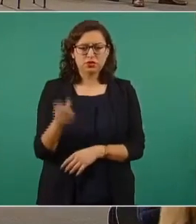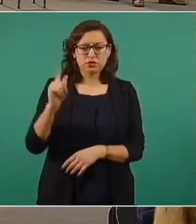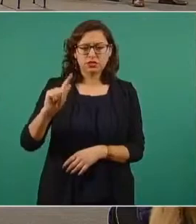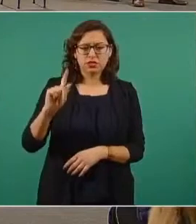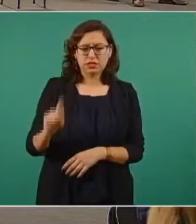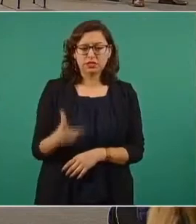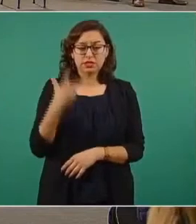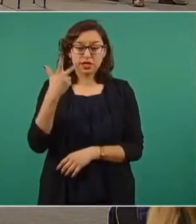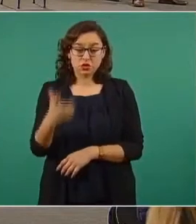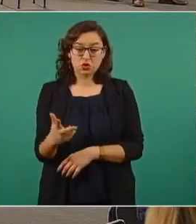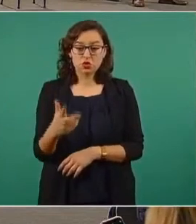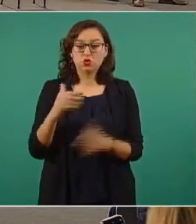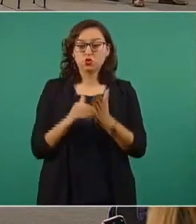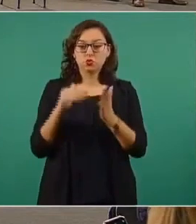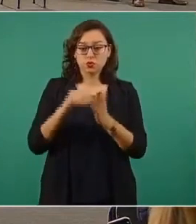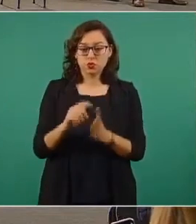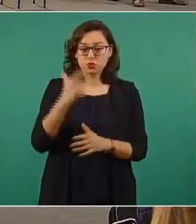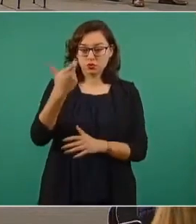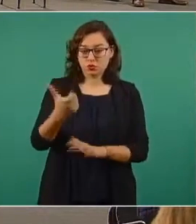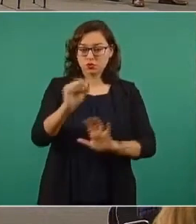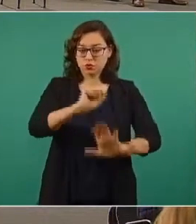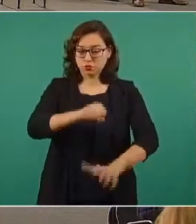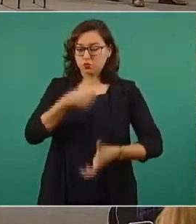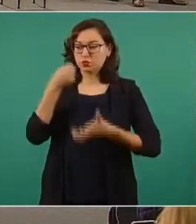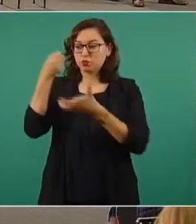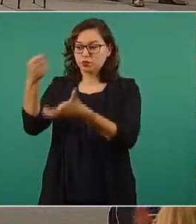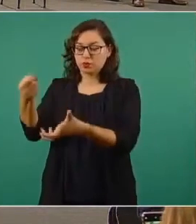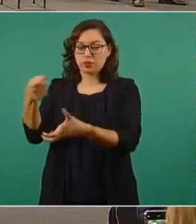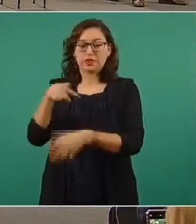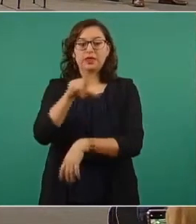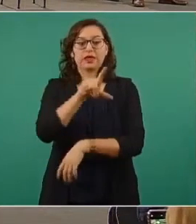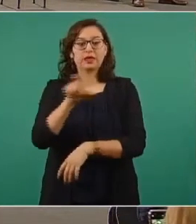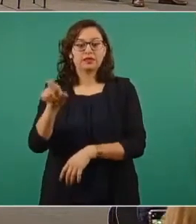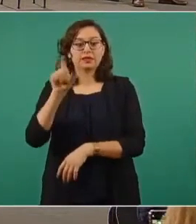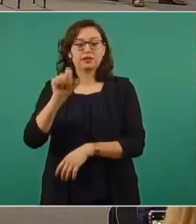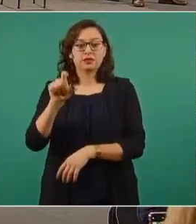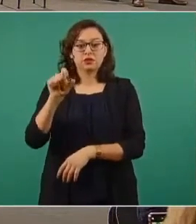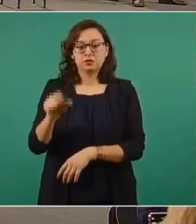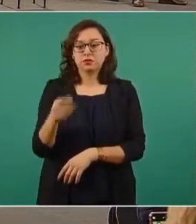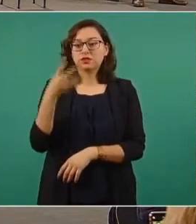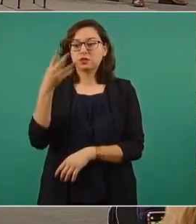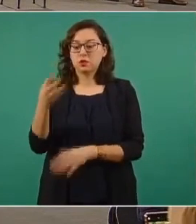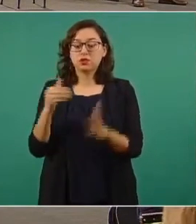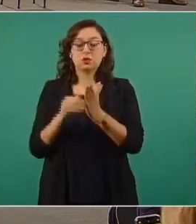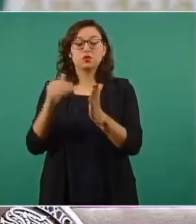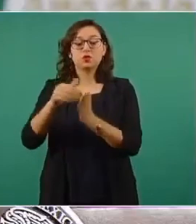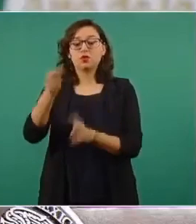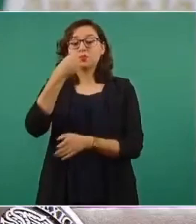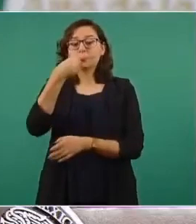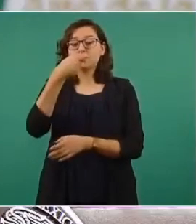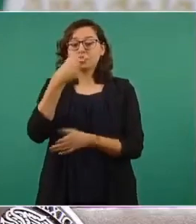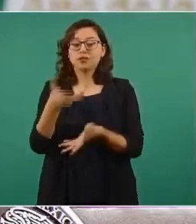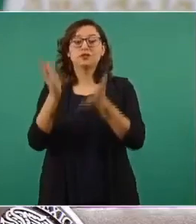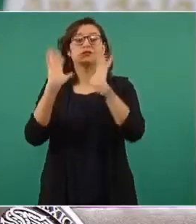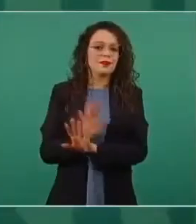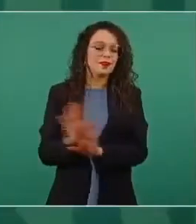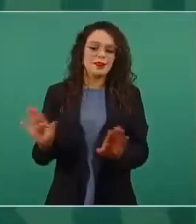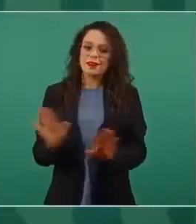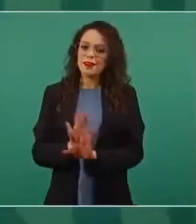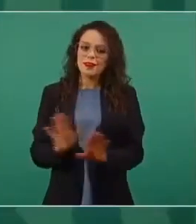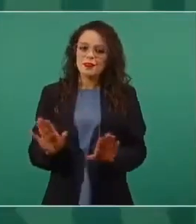43.278 millones de pesos para un volumen de 724 millones de piezas ya